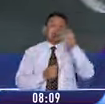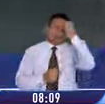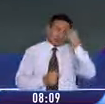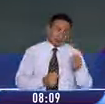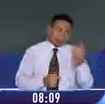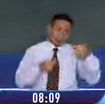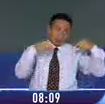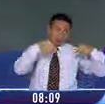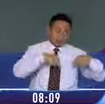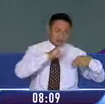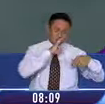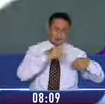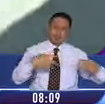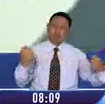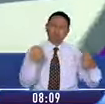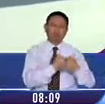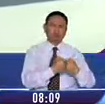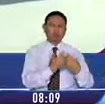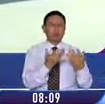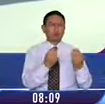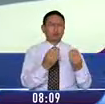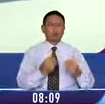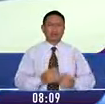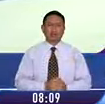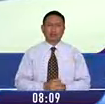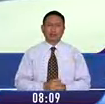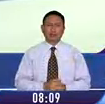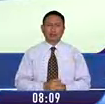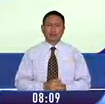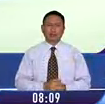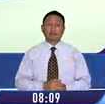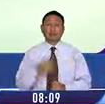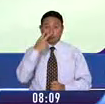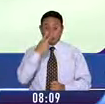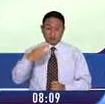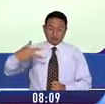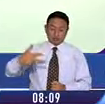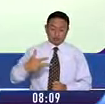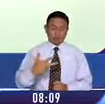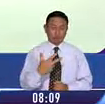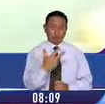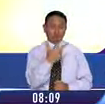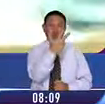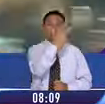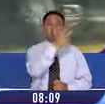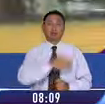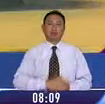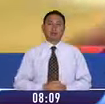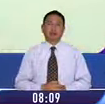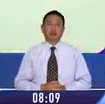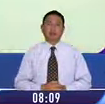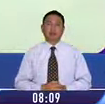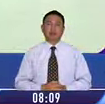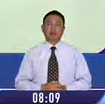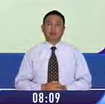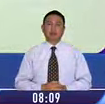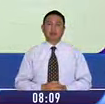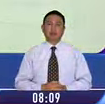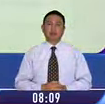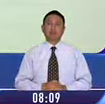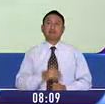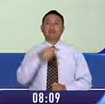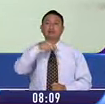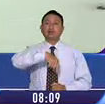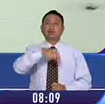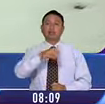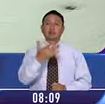esquina hay muchos accidentes, por ende la cuestita, como pueden observar, el taxi, aquí no hay